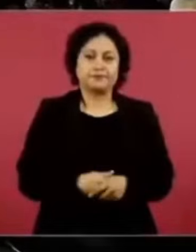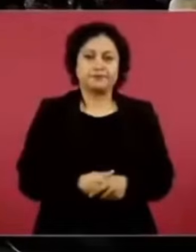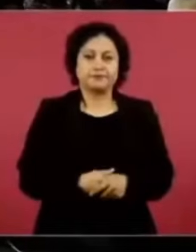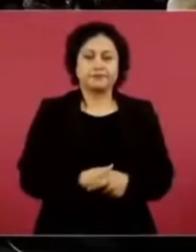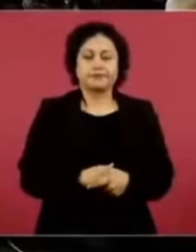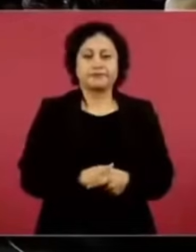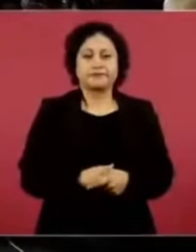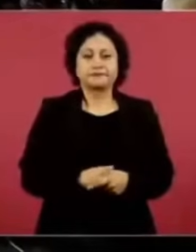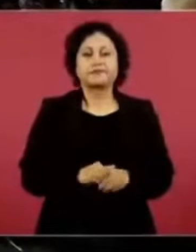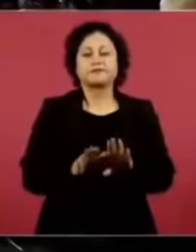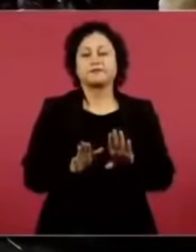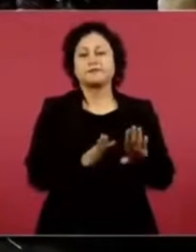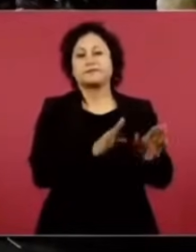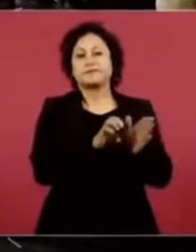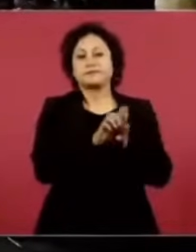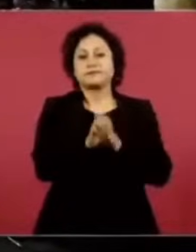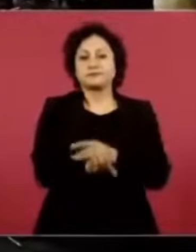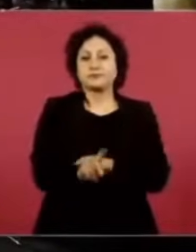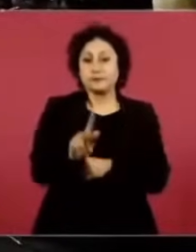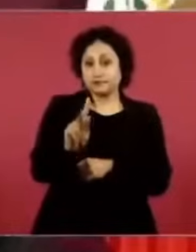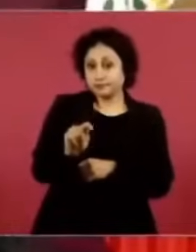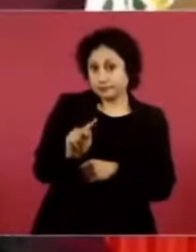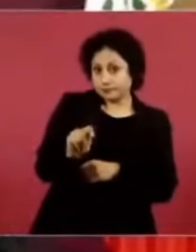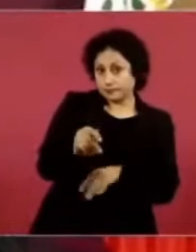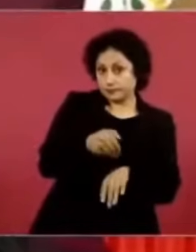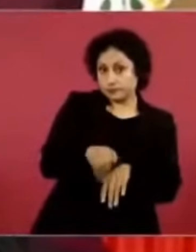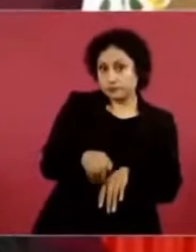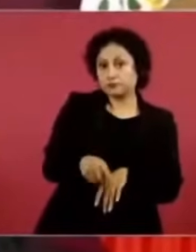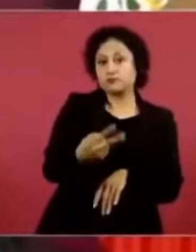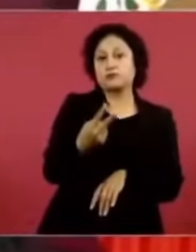En Televisa, de los comentaristas,